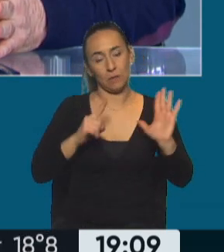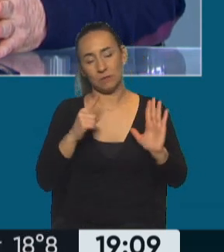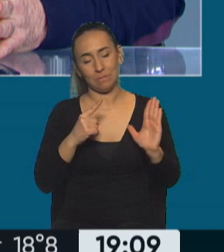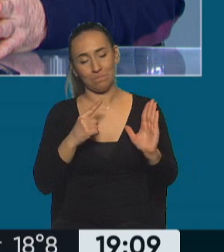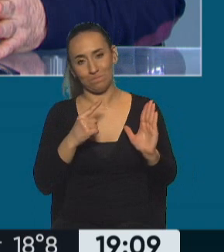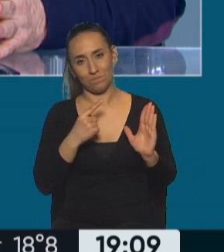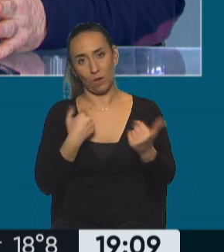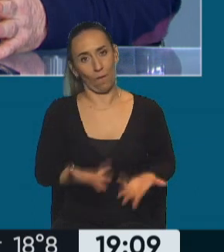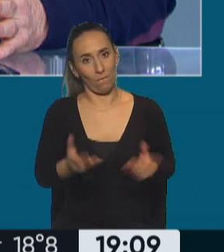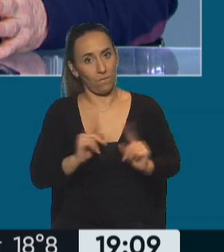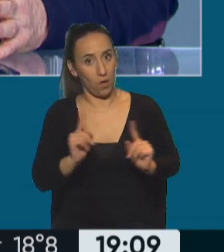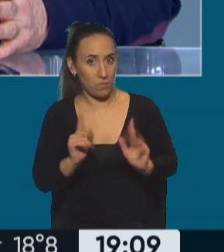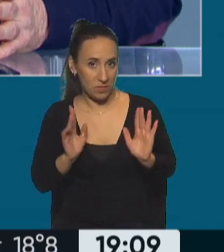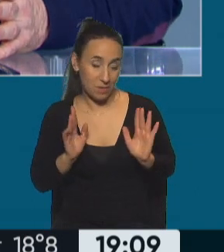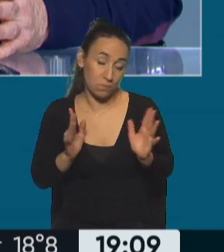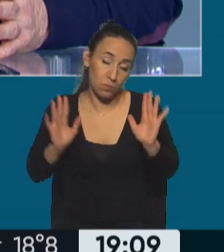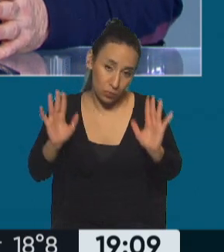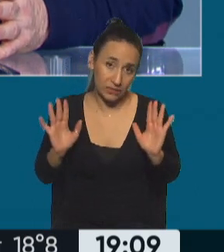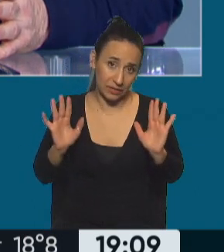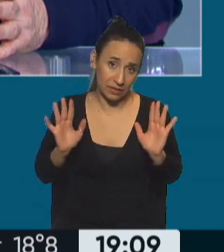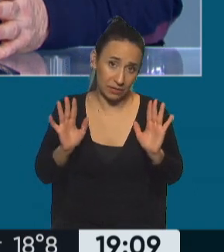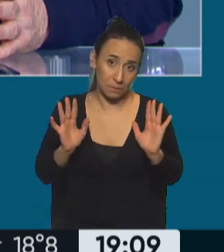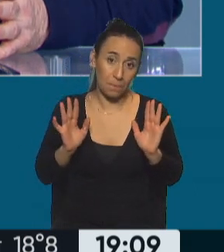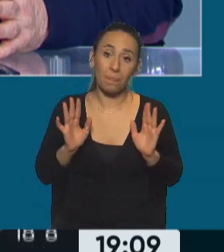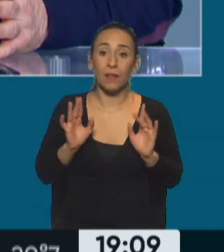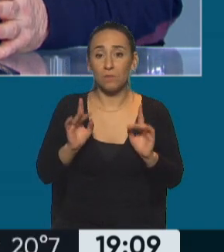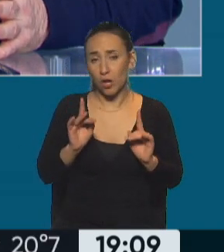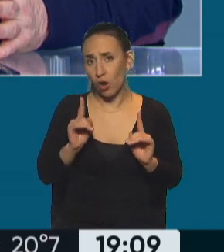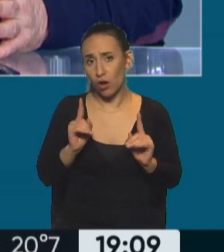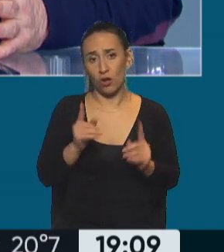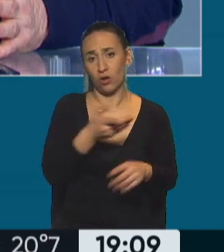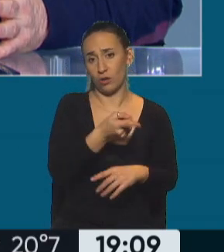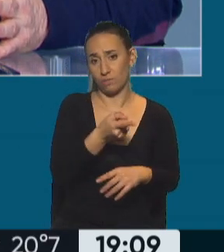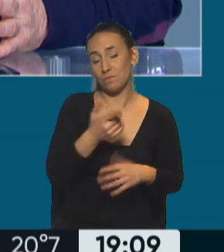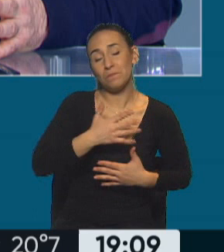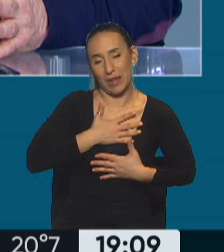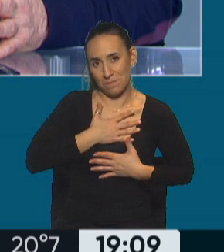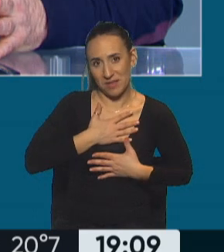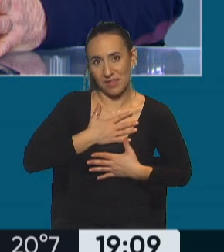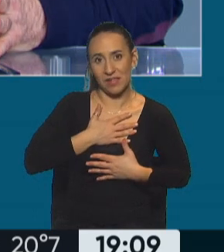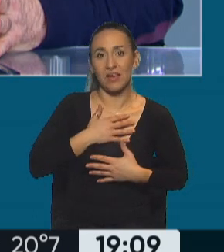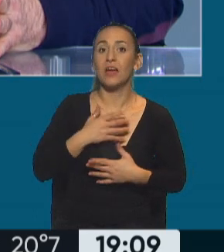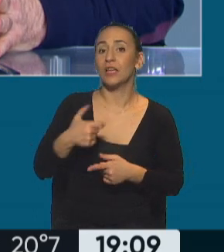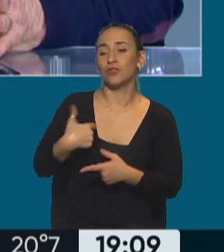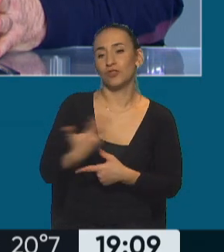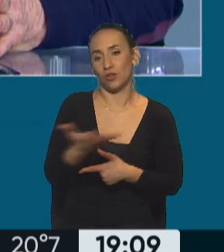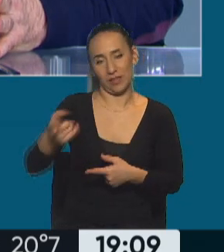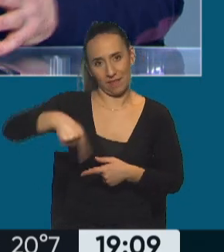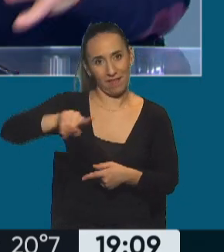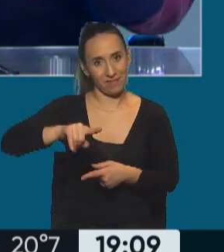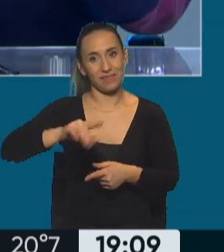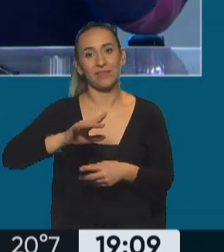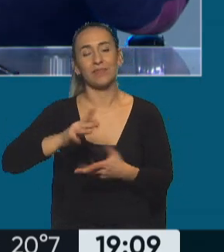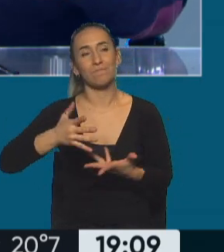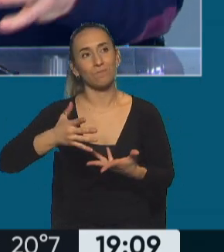de la población, pero se privilegió una cosa que me parece que la sociedad va a aceptar, que es que